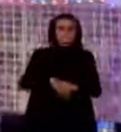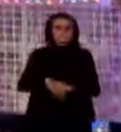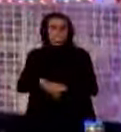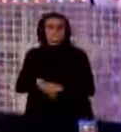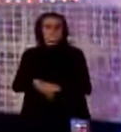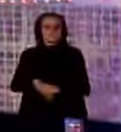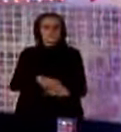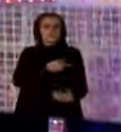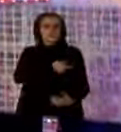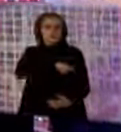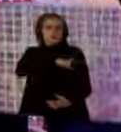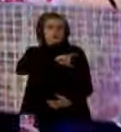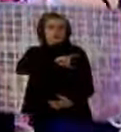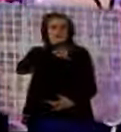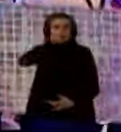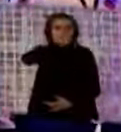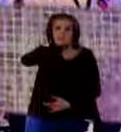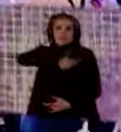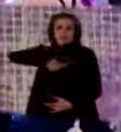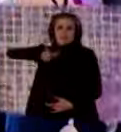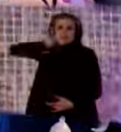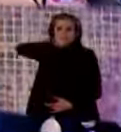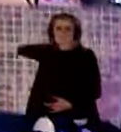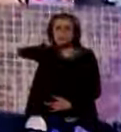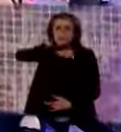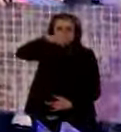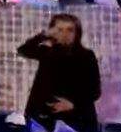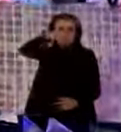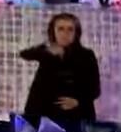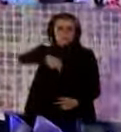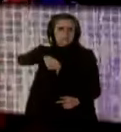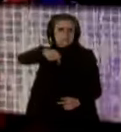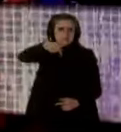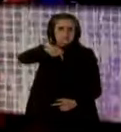creó policía autonómica